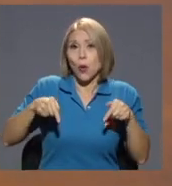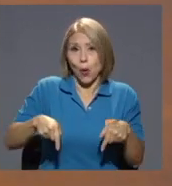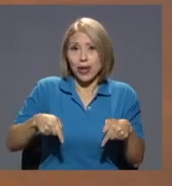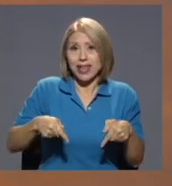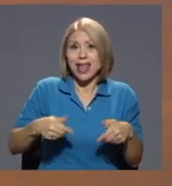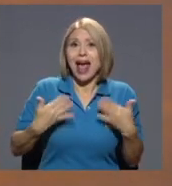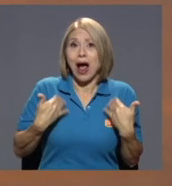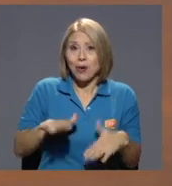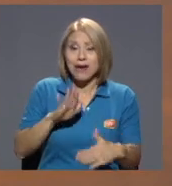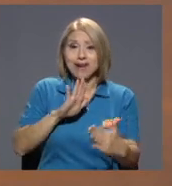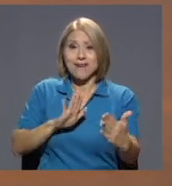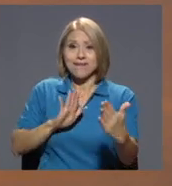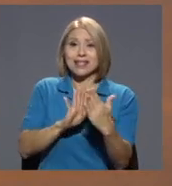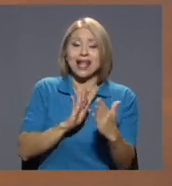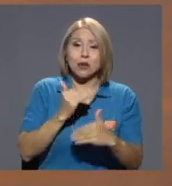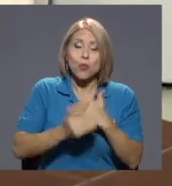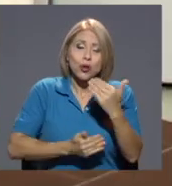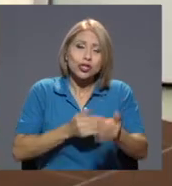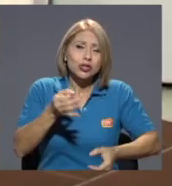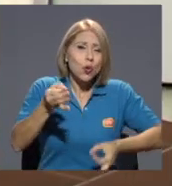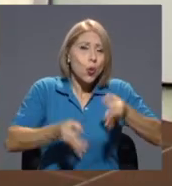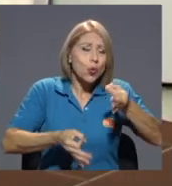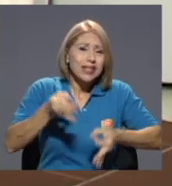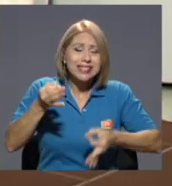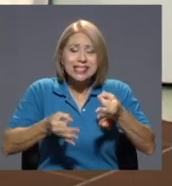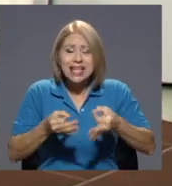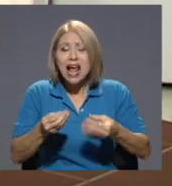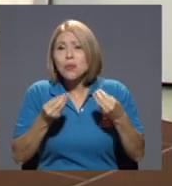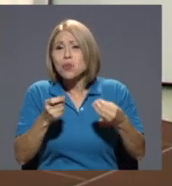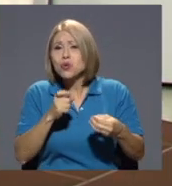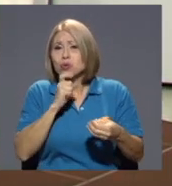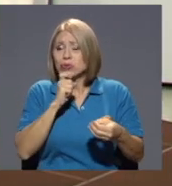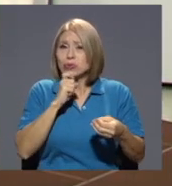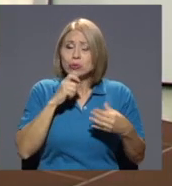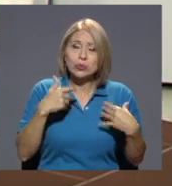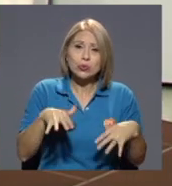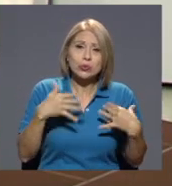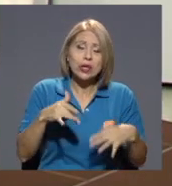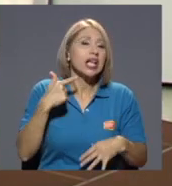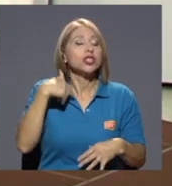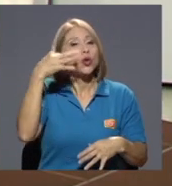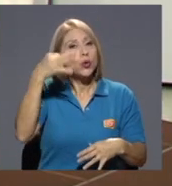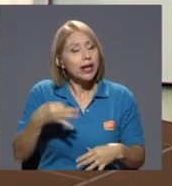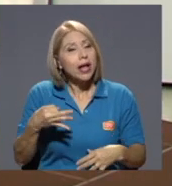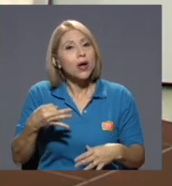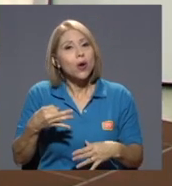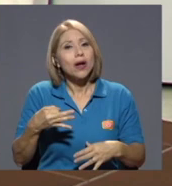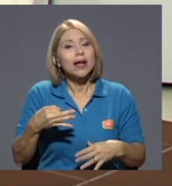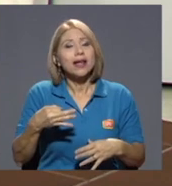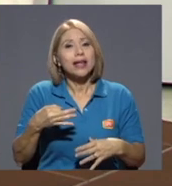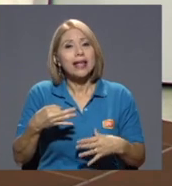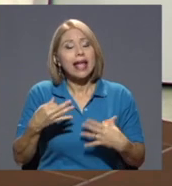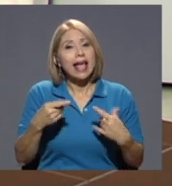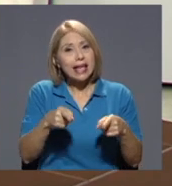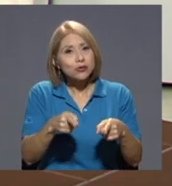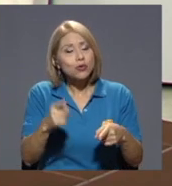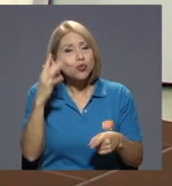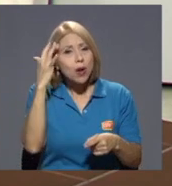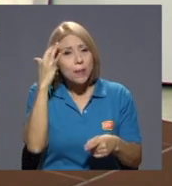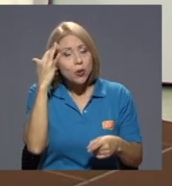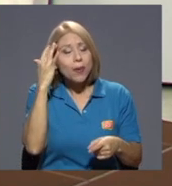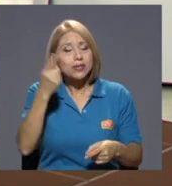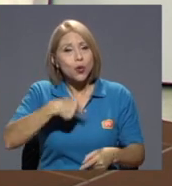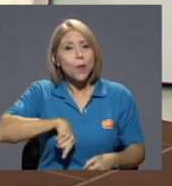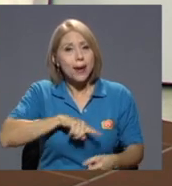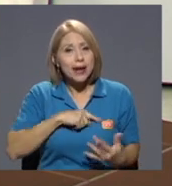proceso judicial muy muy muy peliagudo ahora y que creo que en este caso en particular es una preocupación que podemos tener